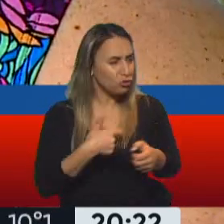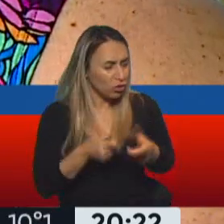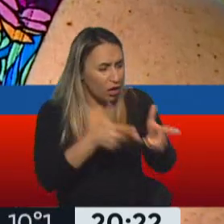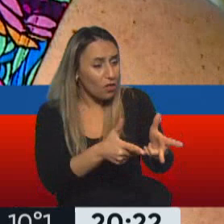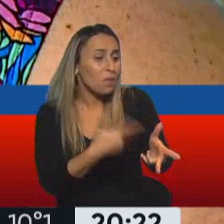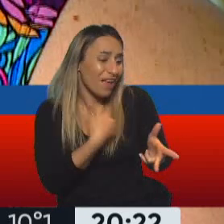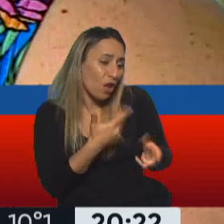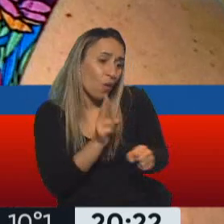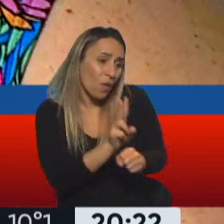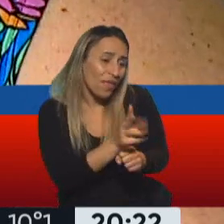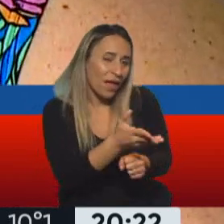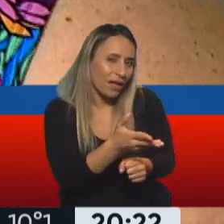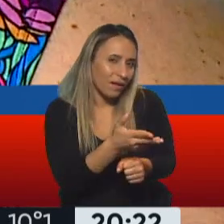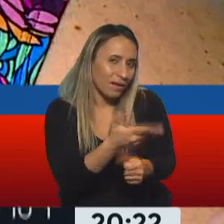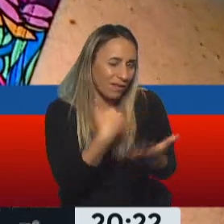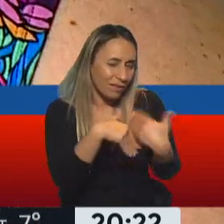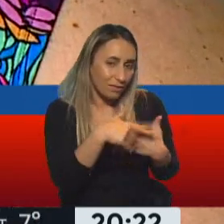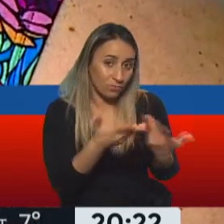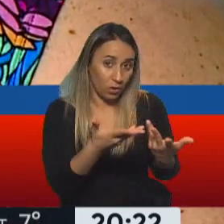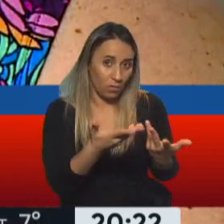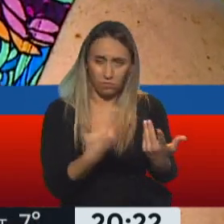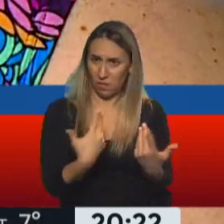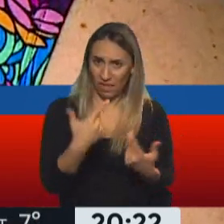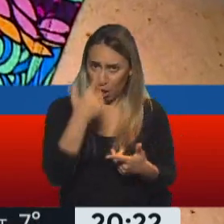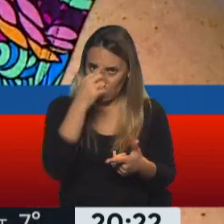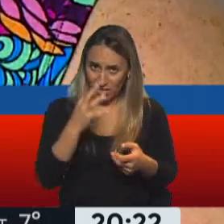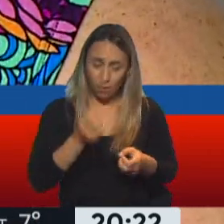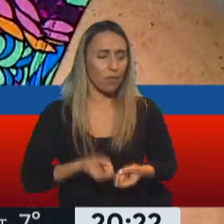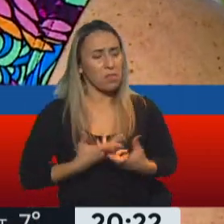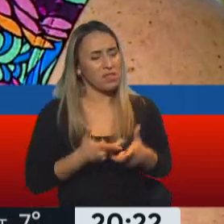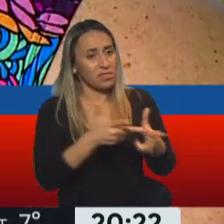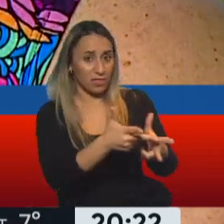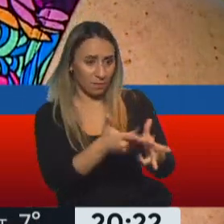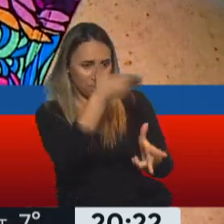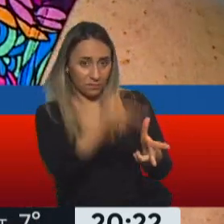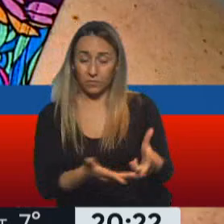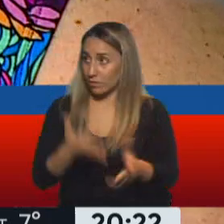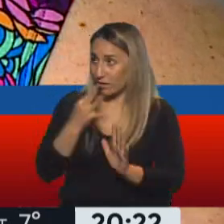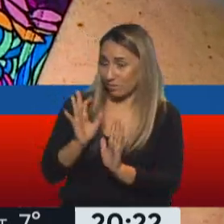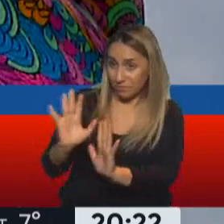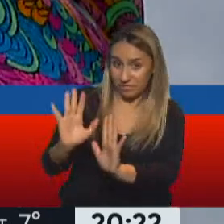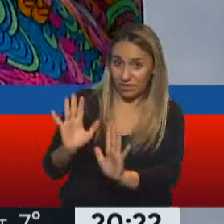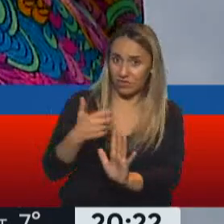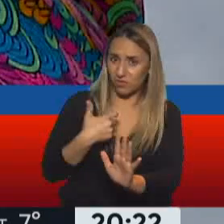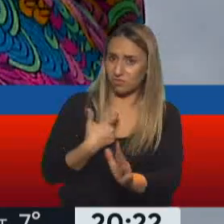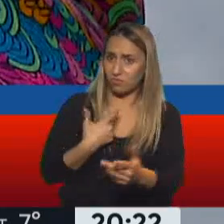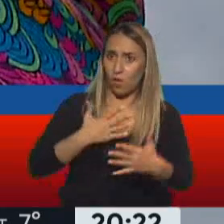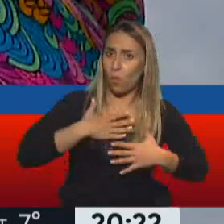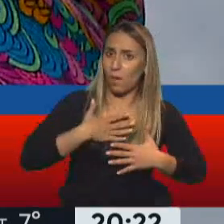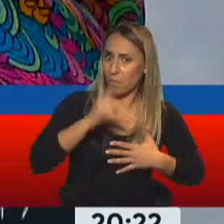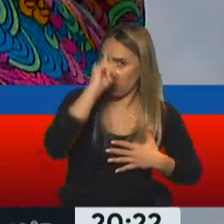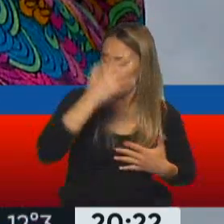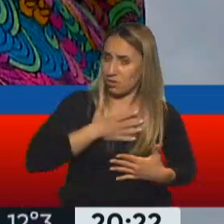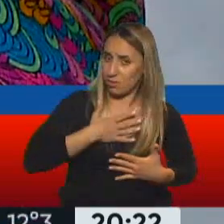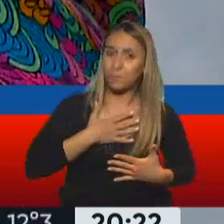bien, pero se siente como que puede opinar de tu cuerpo, cuando en realidad nosotros abogamos por la autonomía corporal, ¿no? Jessica